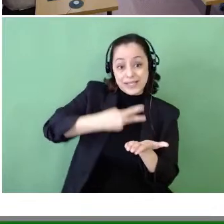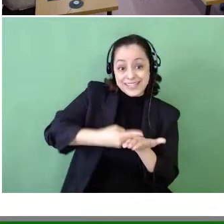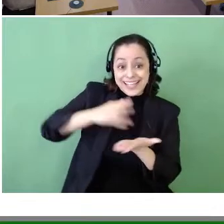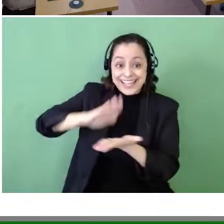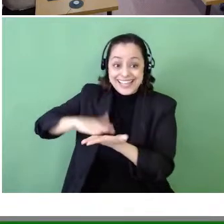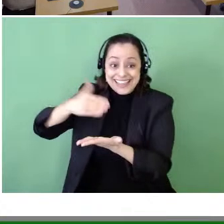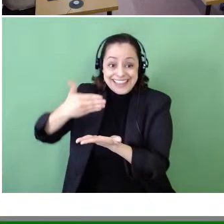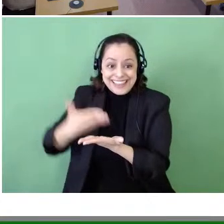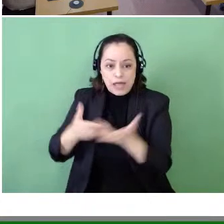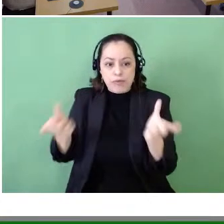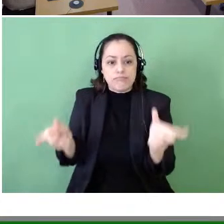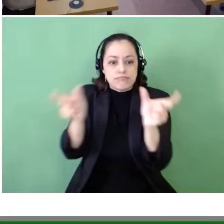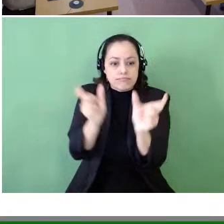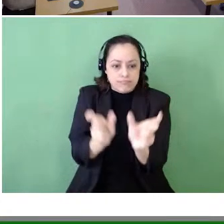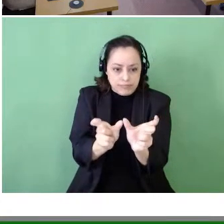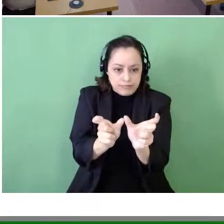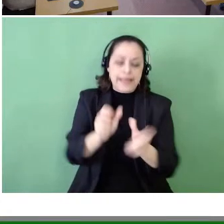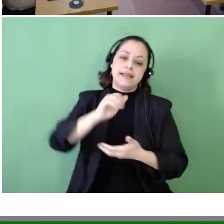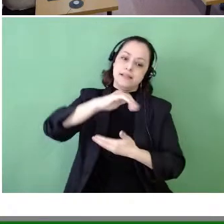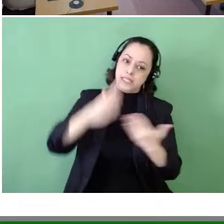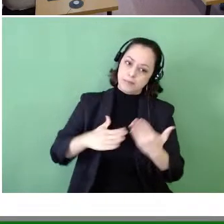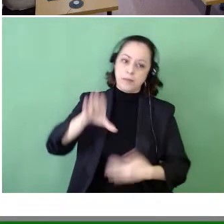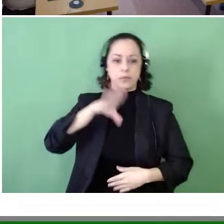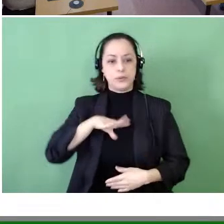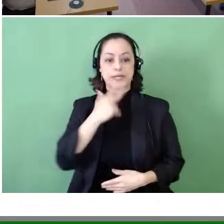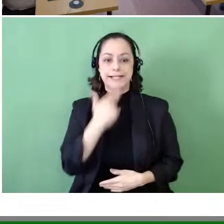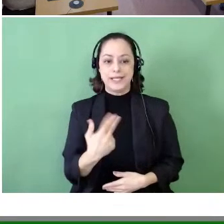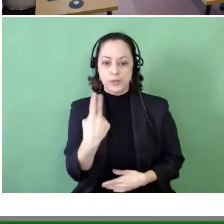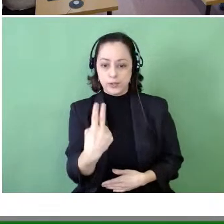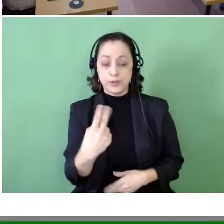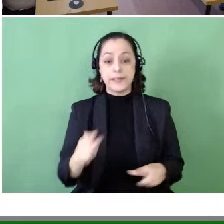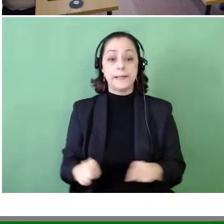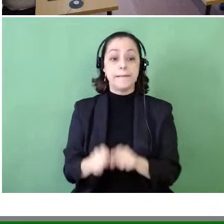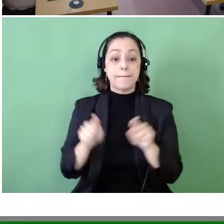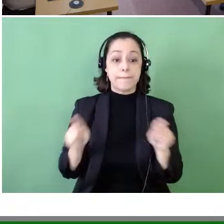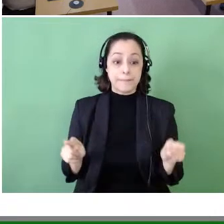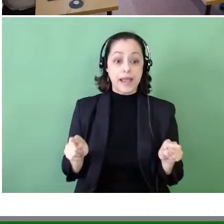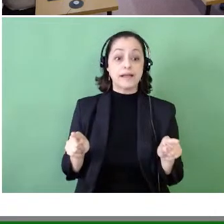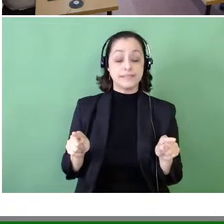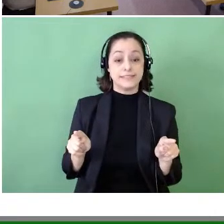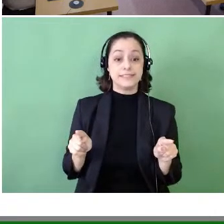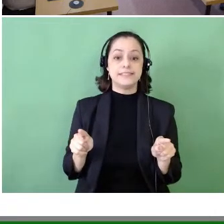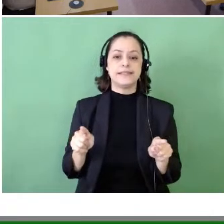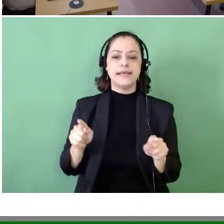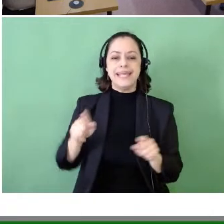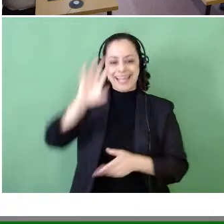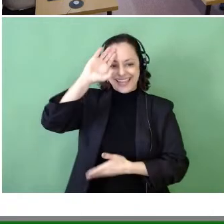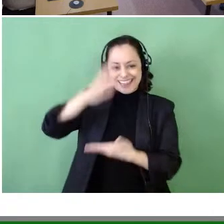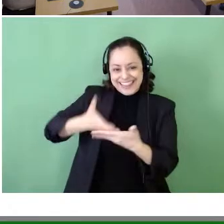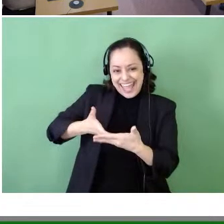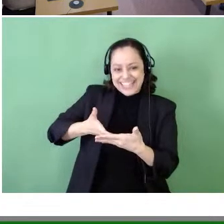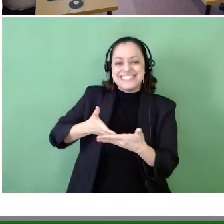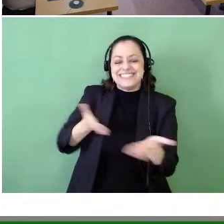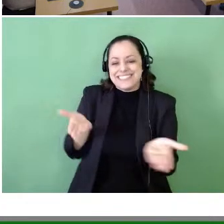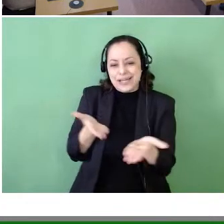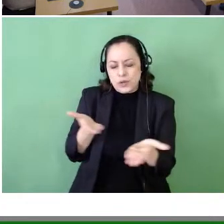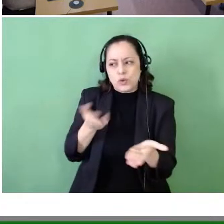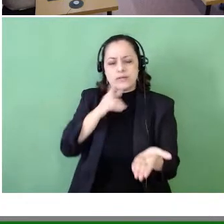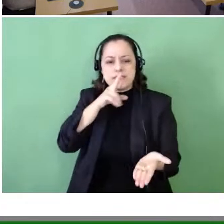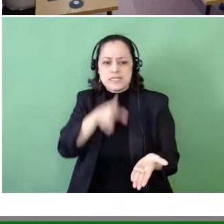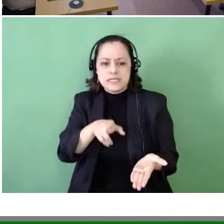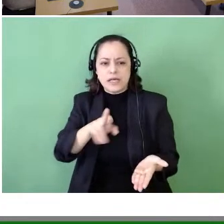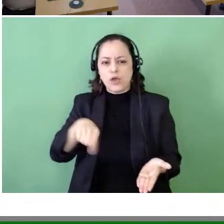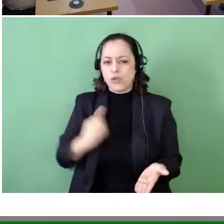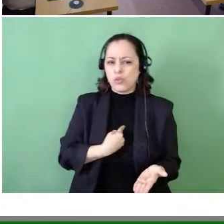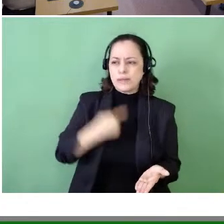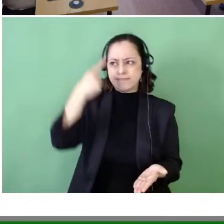de libras y portugués. Pero a causa de los resultados de esta tesis, elegimos llamar de